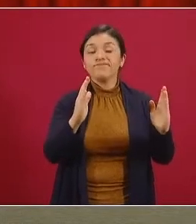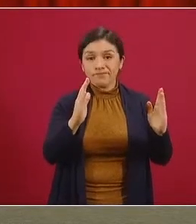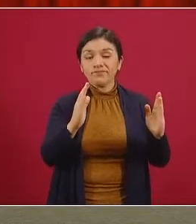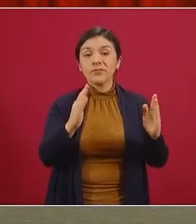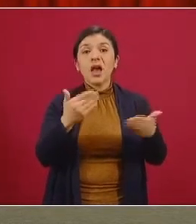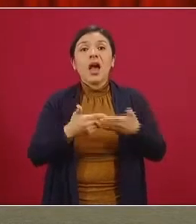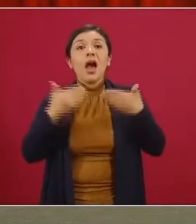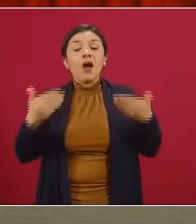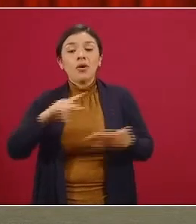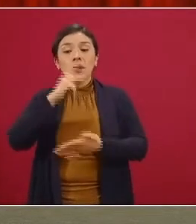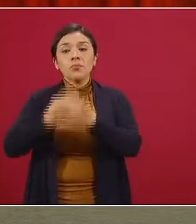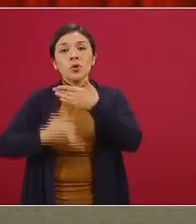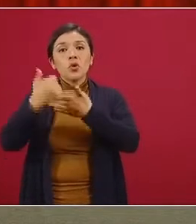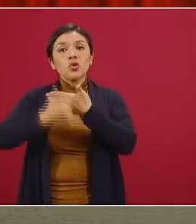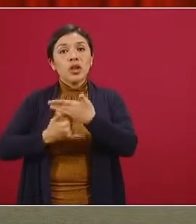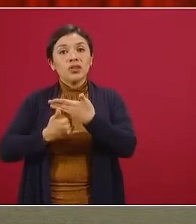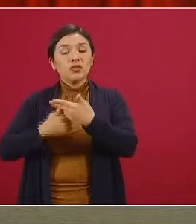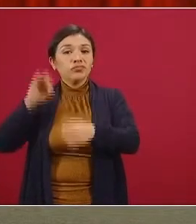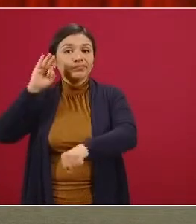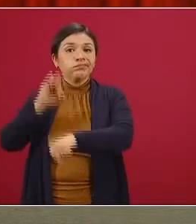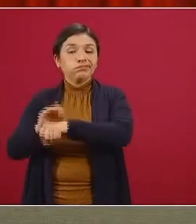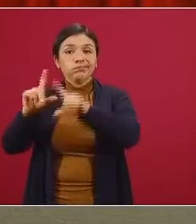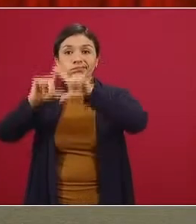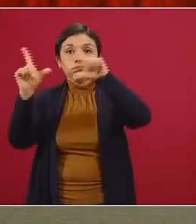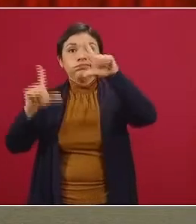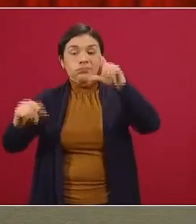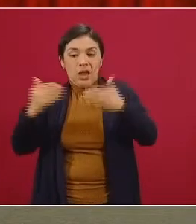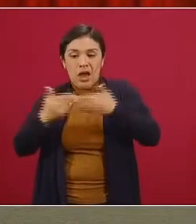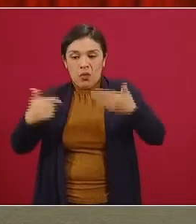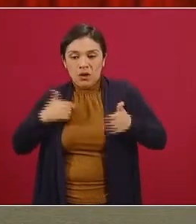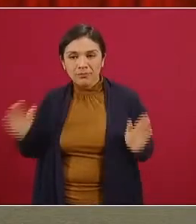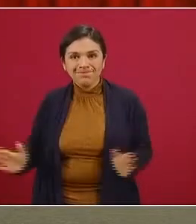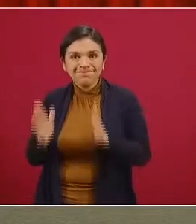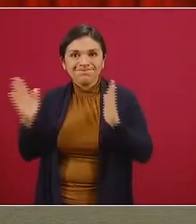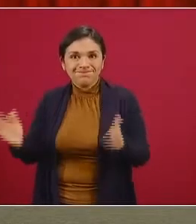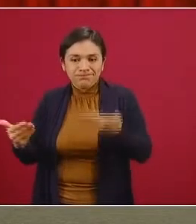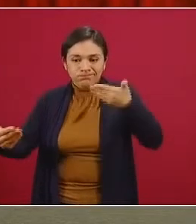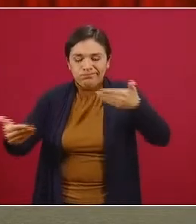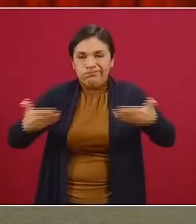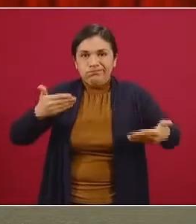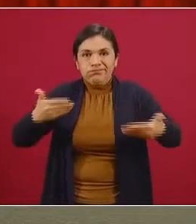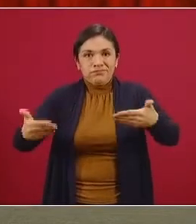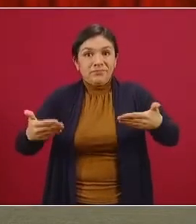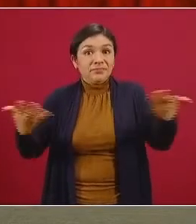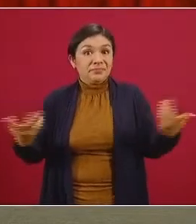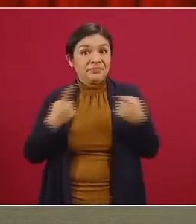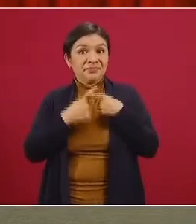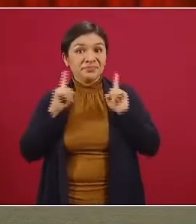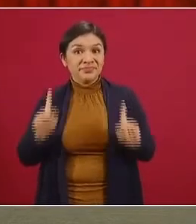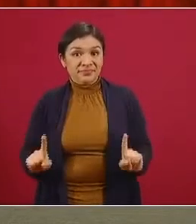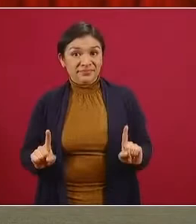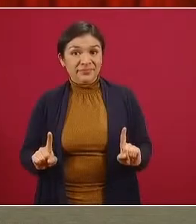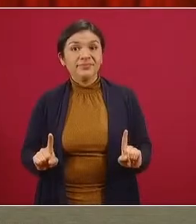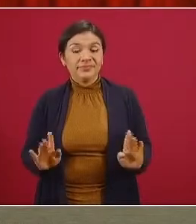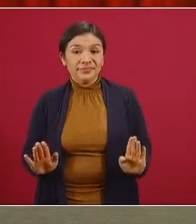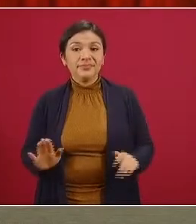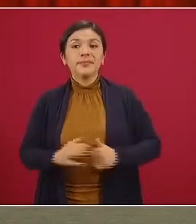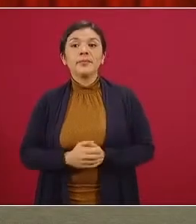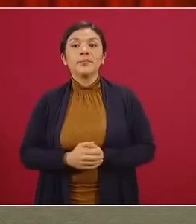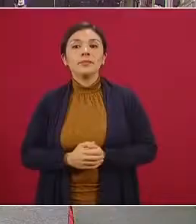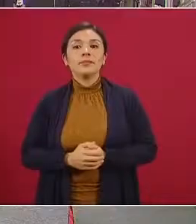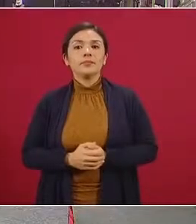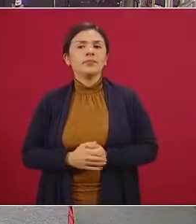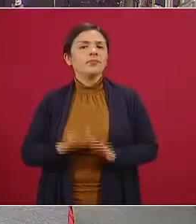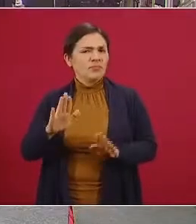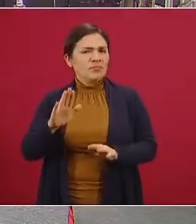el proyecto de nación que hoy estamos impulsando con el gobierno del presidente López Obrador. Y para